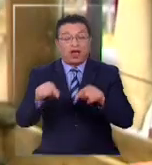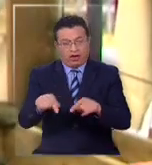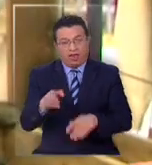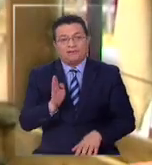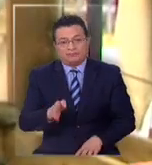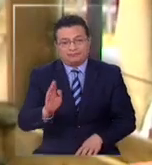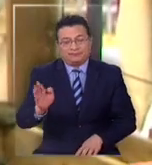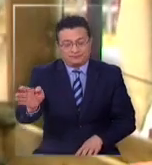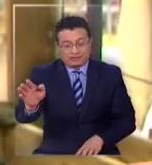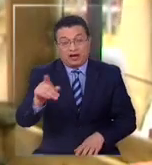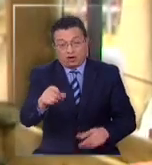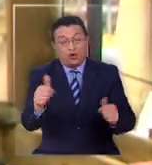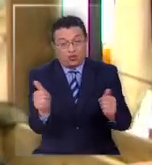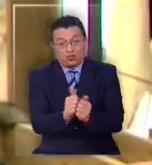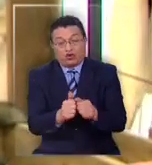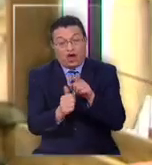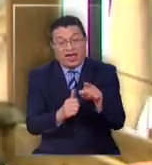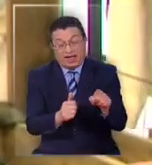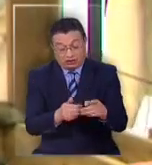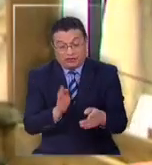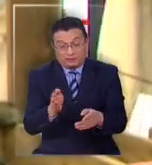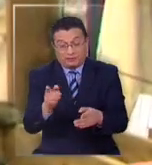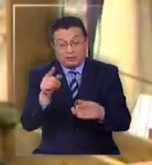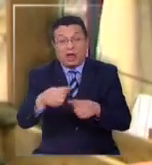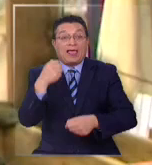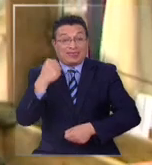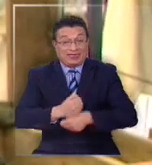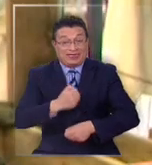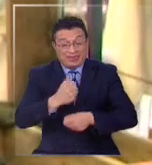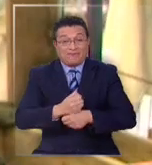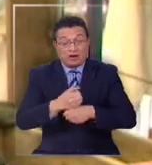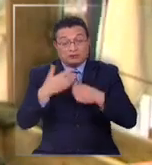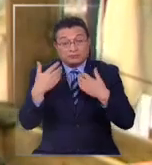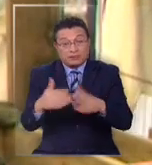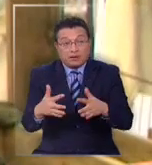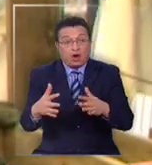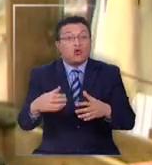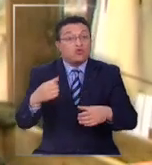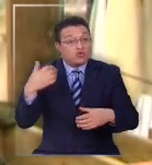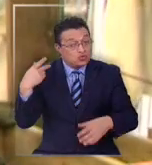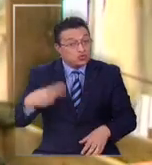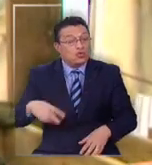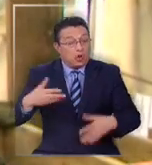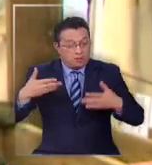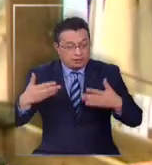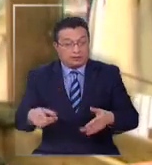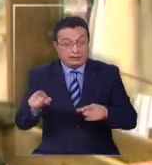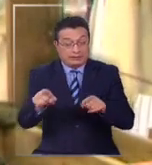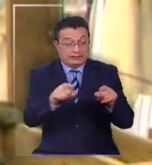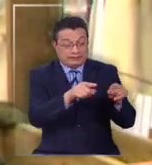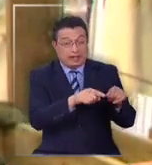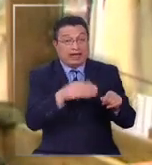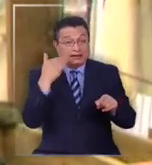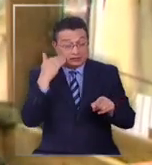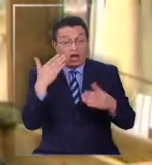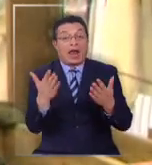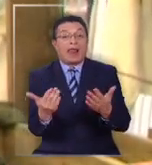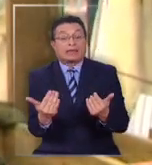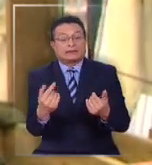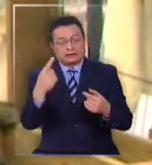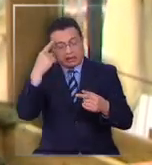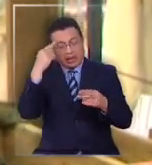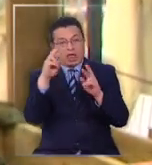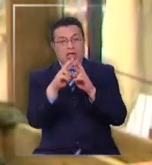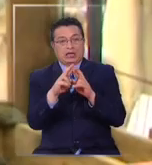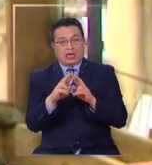adelante nomás con ellos. Porque viene un trabajo como bien pesado, porque ellos necesitan estar